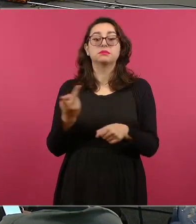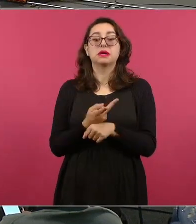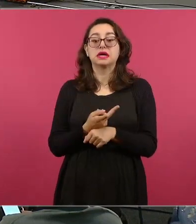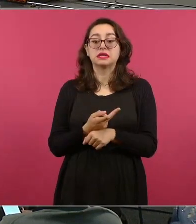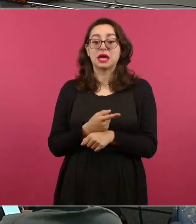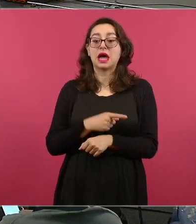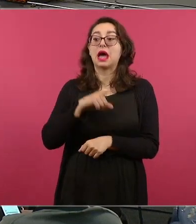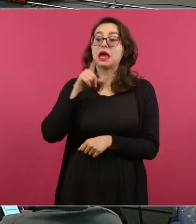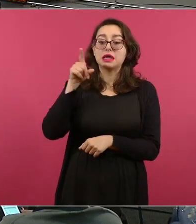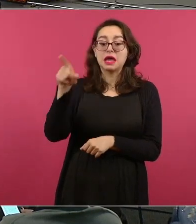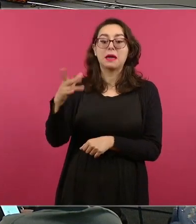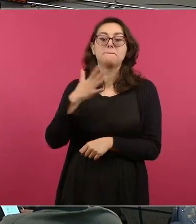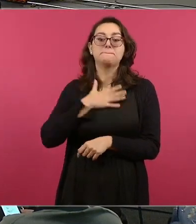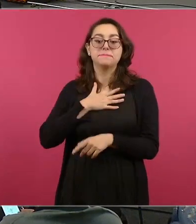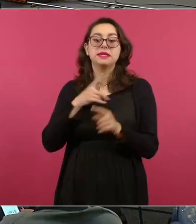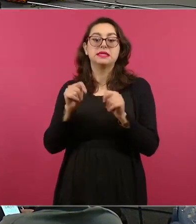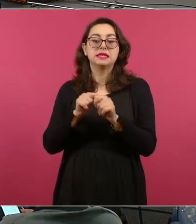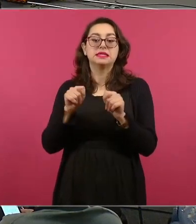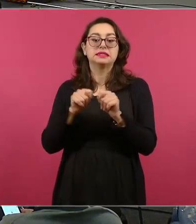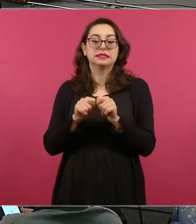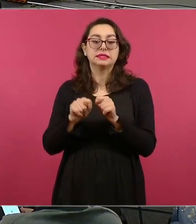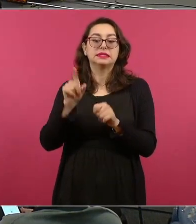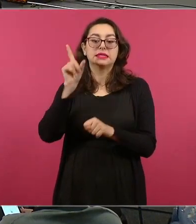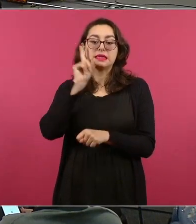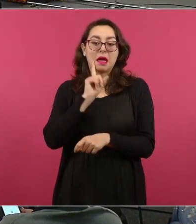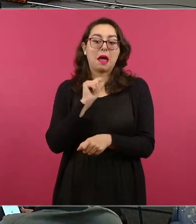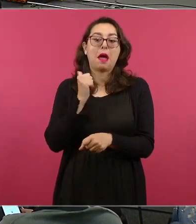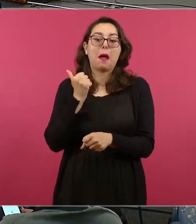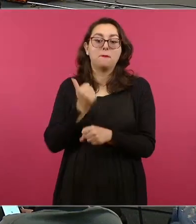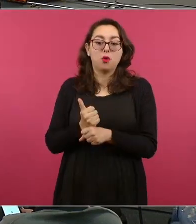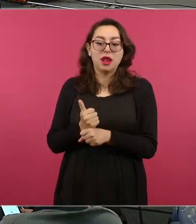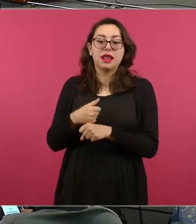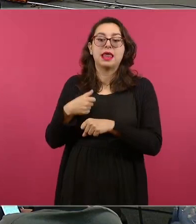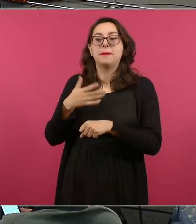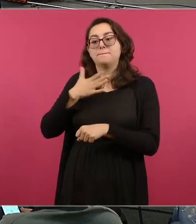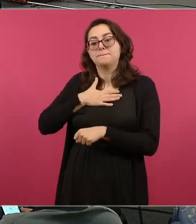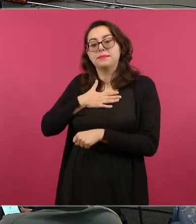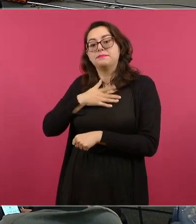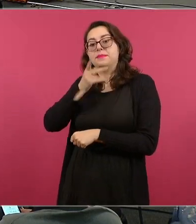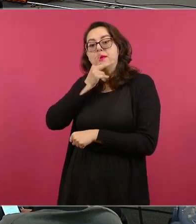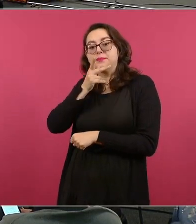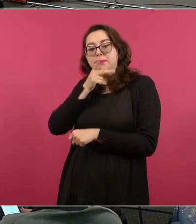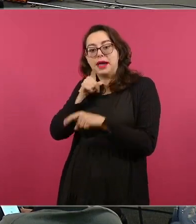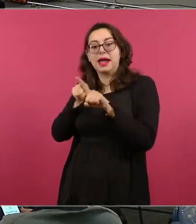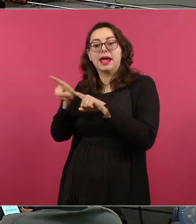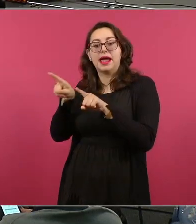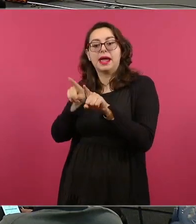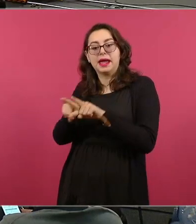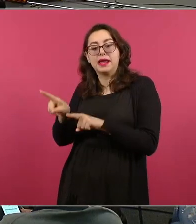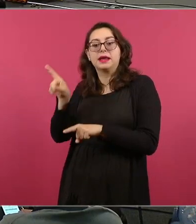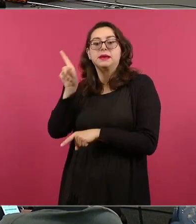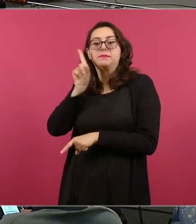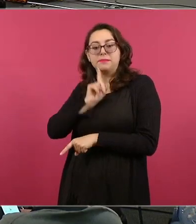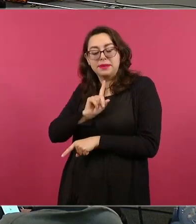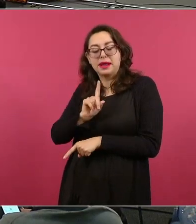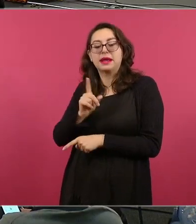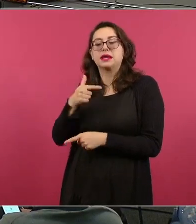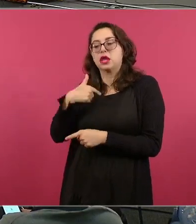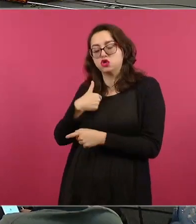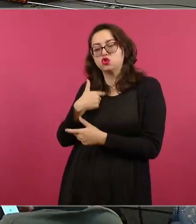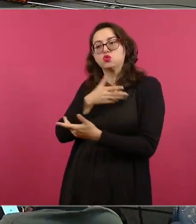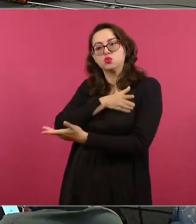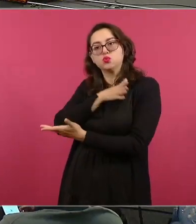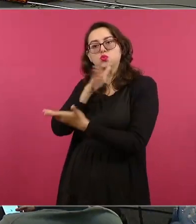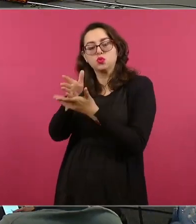hermana de mi papá. Y voy y la veo de repente así y veo y me comenta. Entonces yo me han invitado y he ido, lo he acompañado